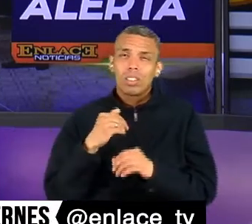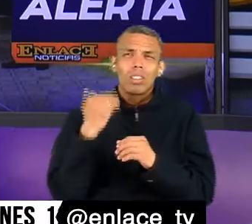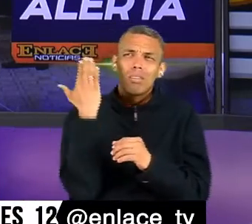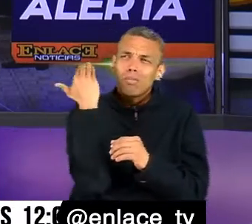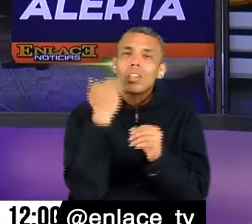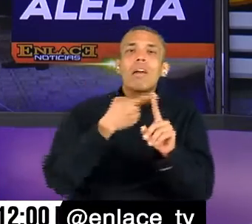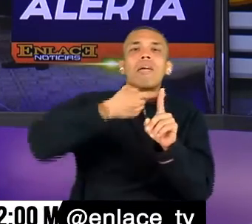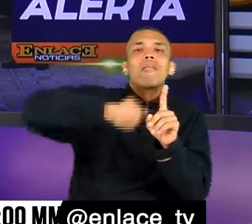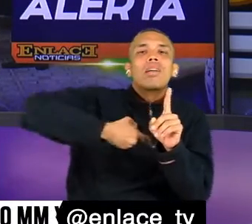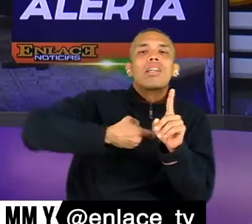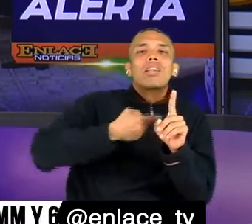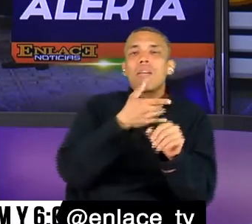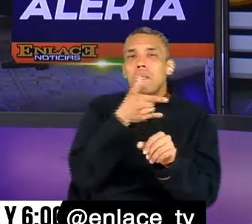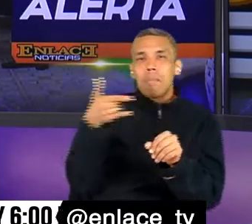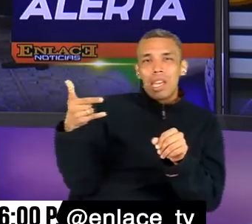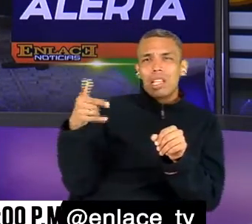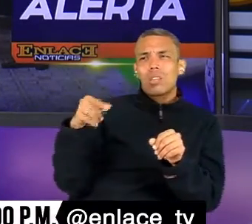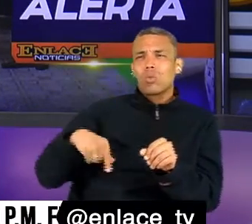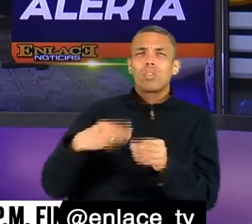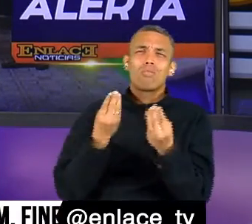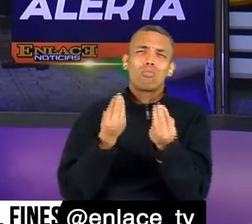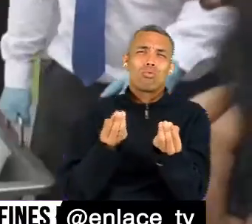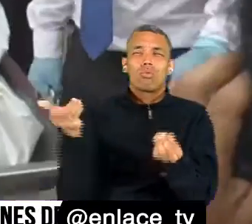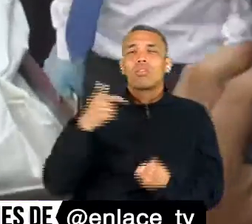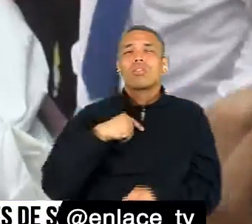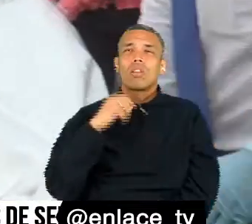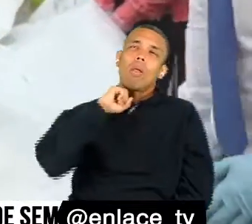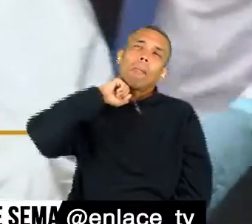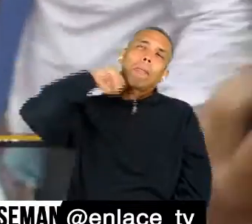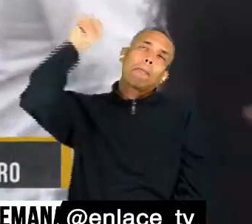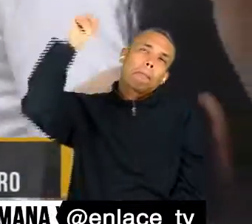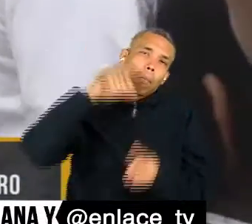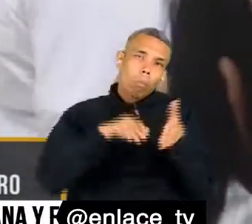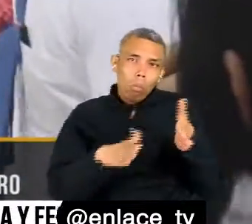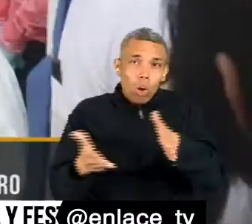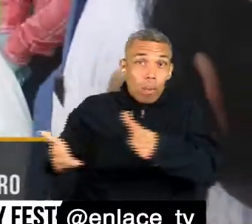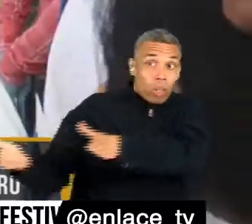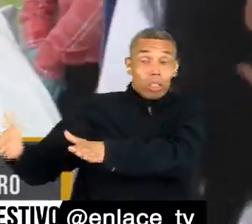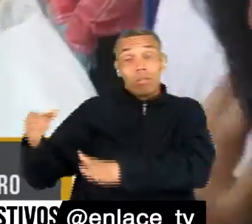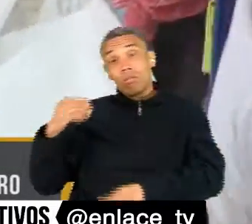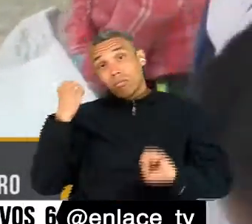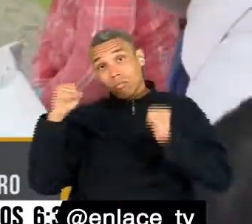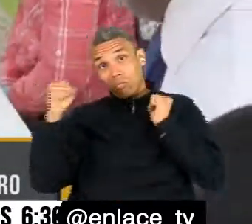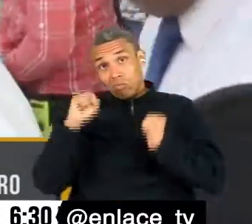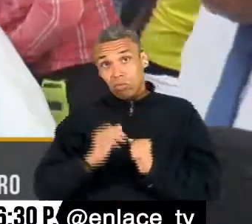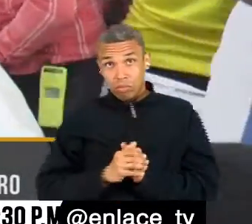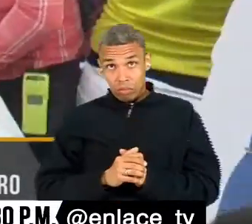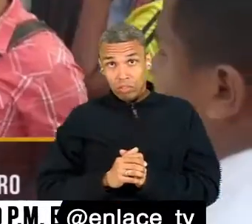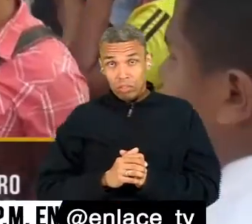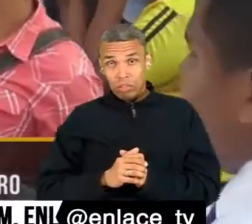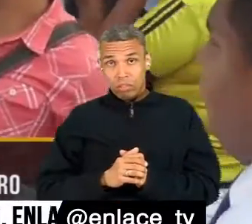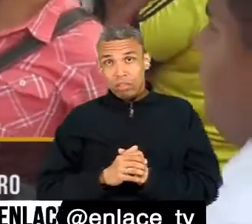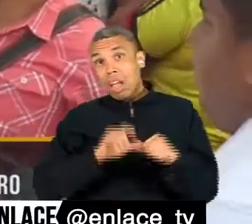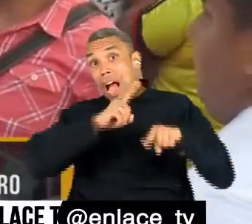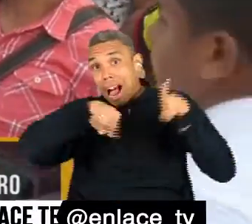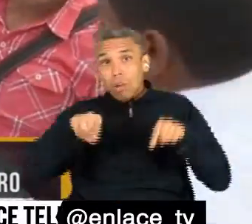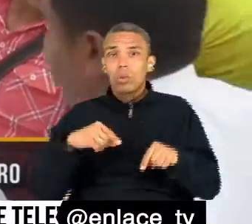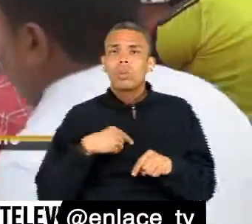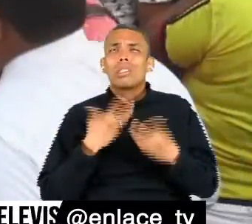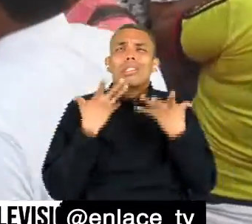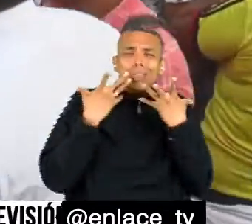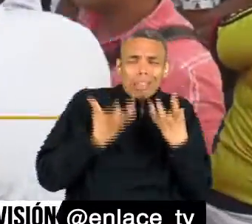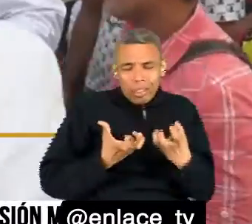va corrido del presente mes de marzo. De cada suicidio ocurrido en la ciudad hay 20 intentos que se evitan. Ese es el dato que entregan